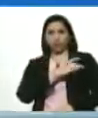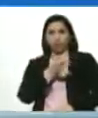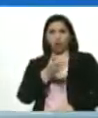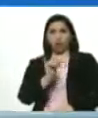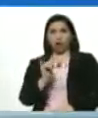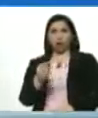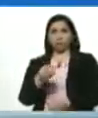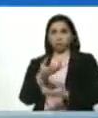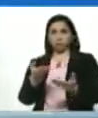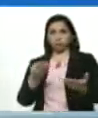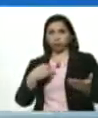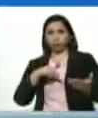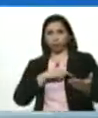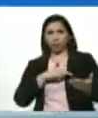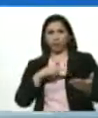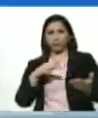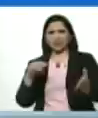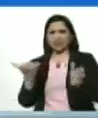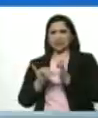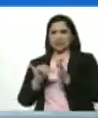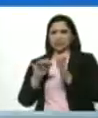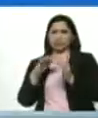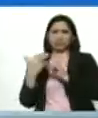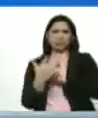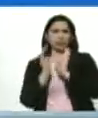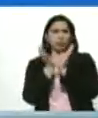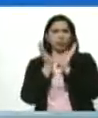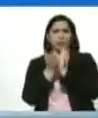en nuestro entorno geográfico